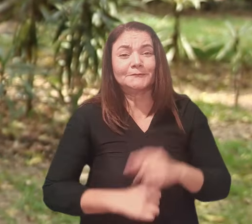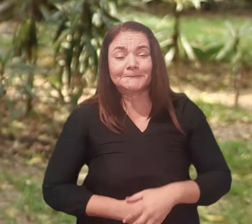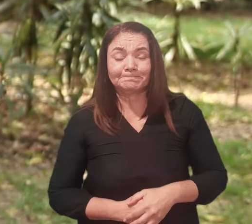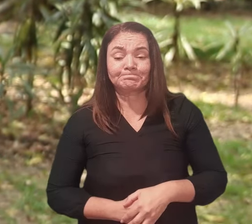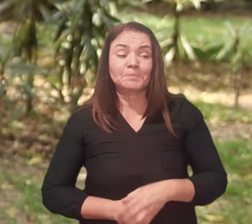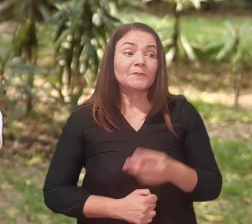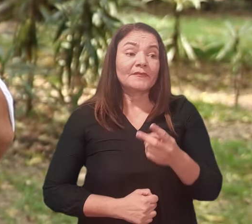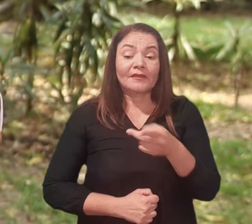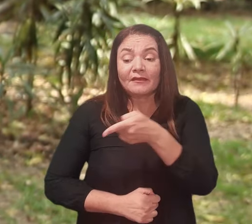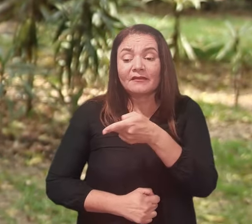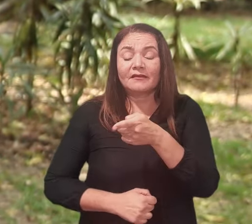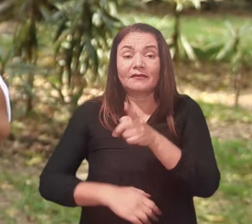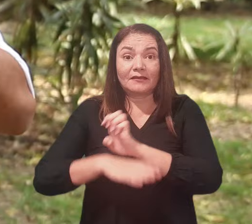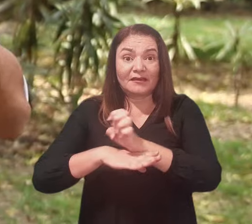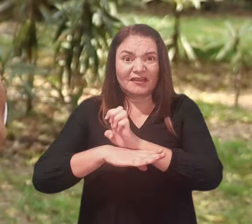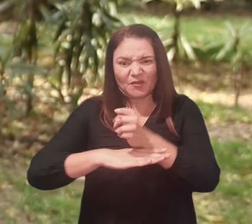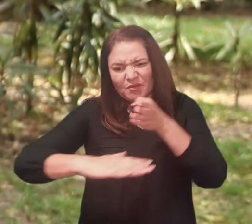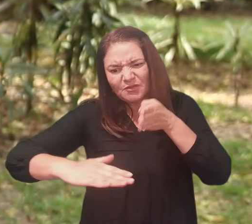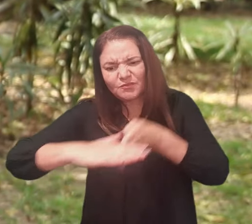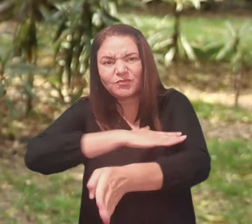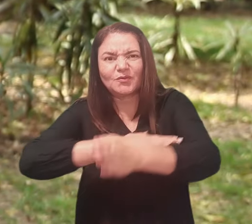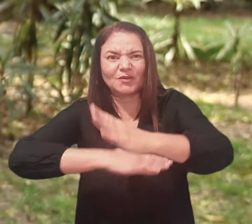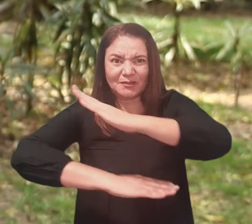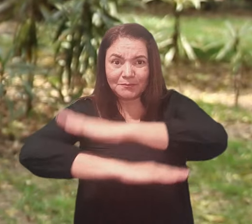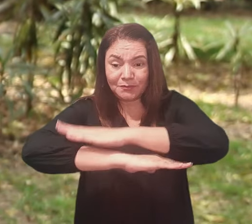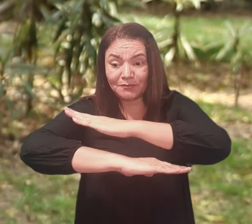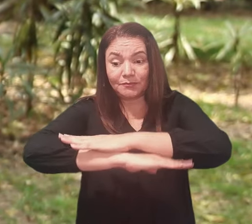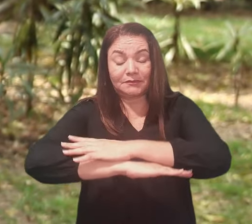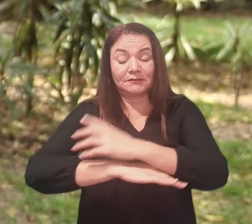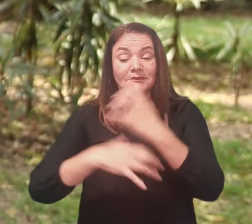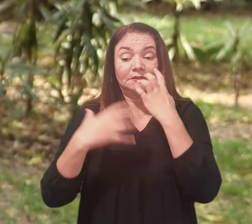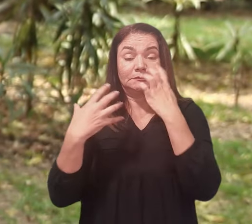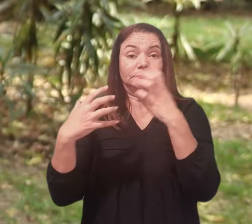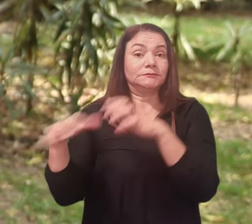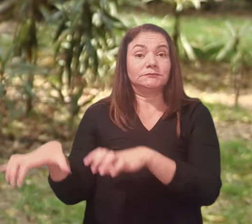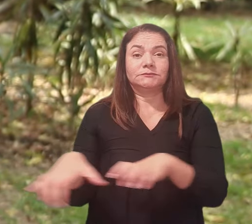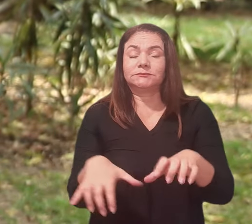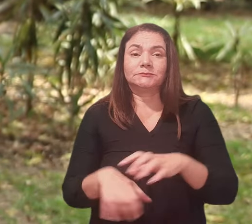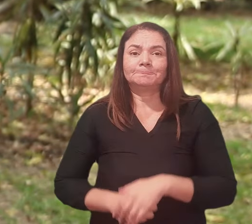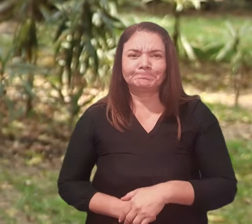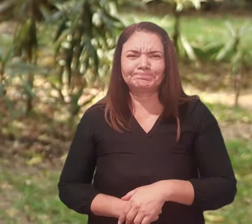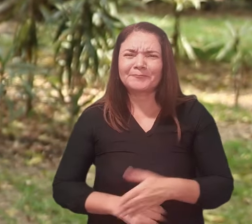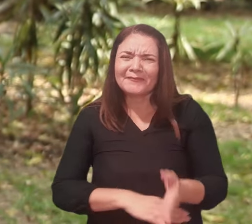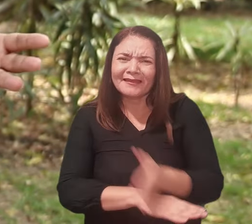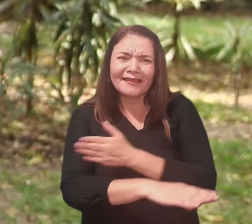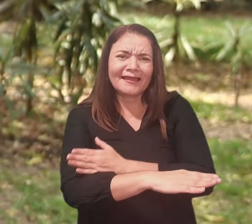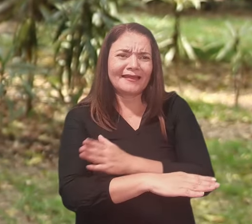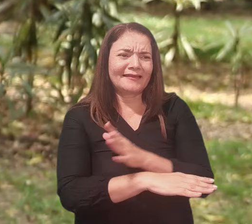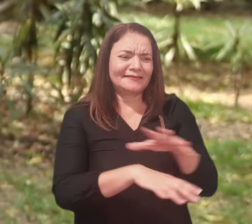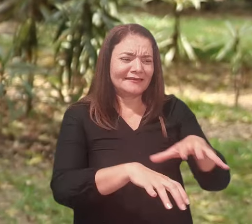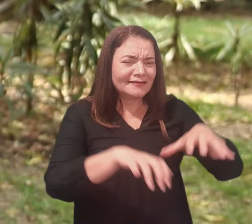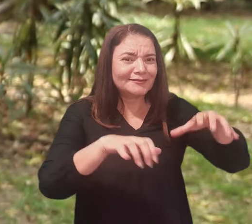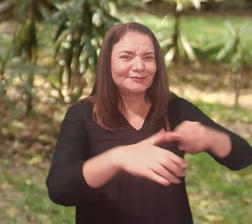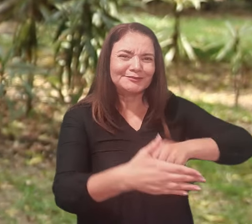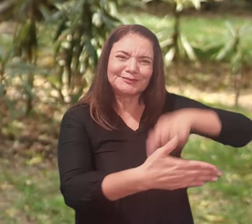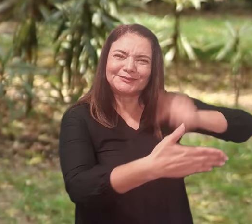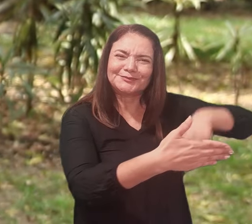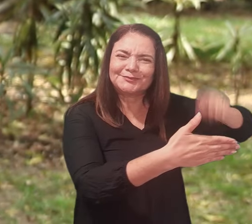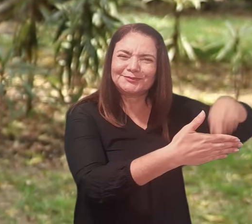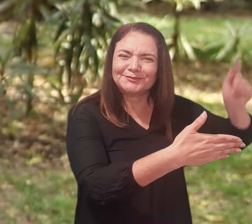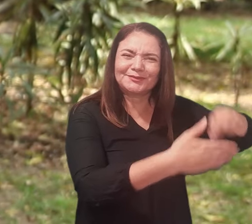internacional público eh las actuaciones de Ecuador son flagrantes y es demasiado evidente que va en contra de la convención